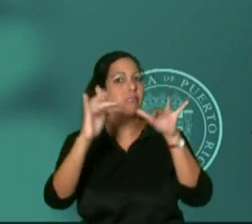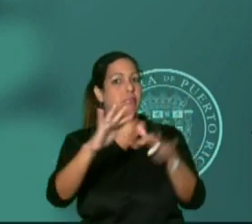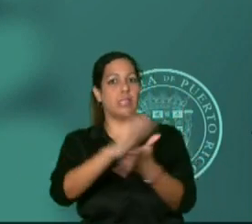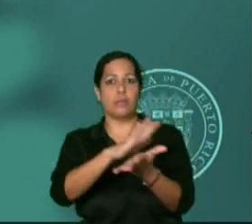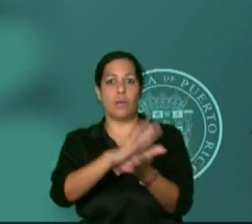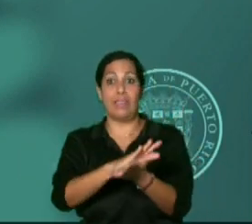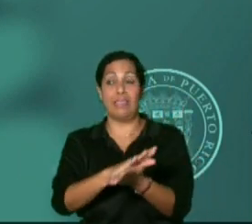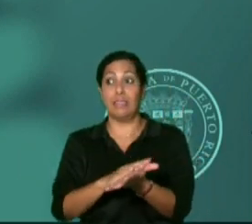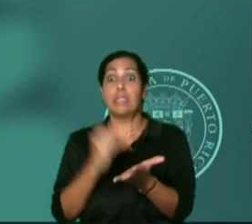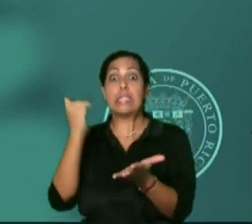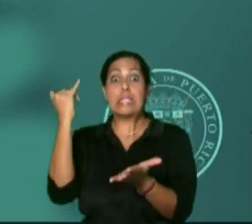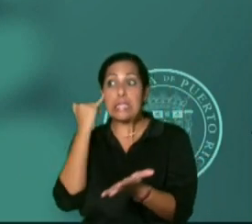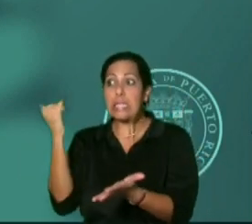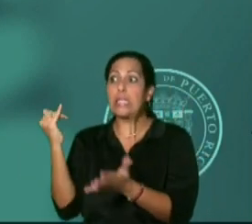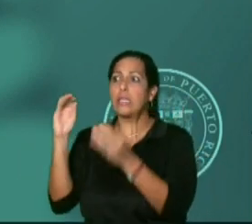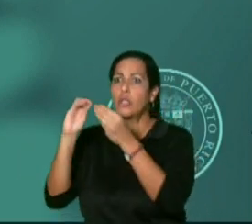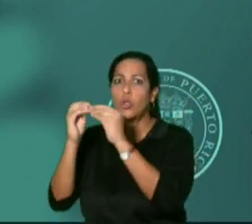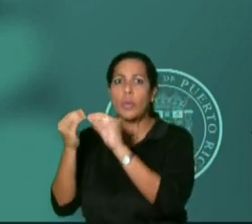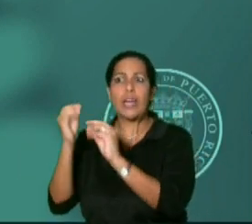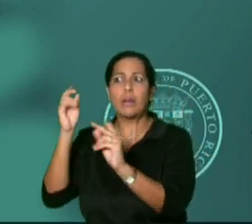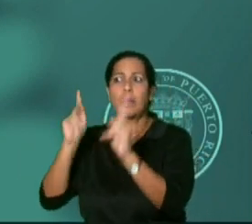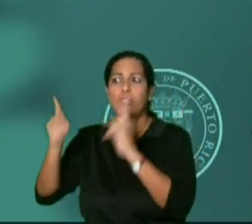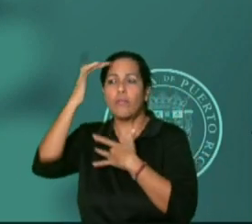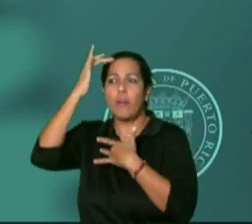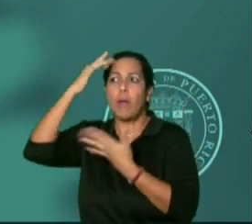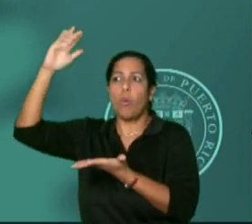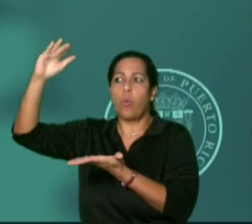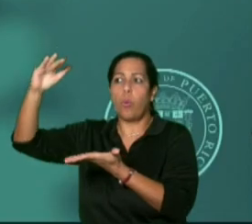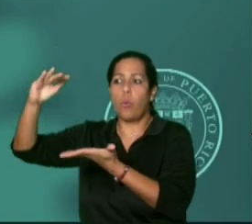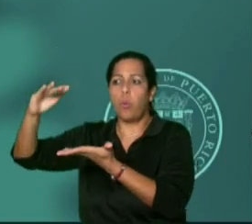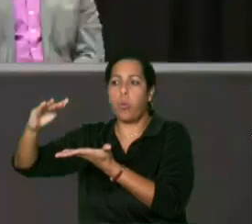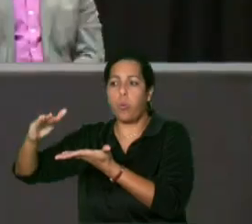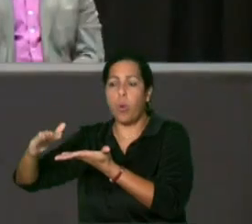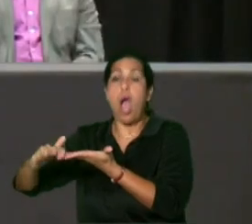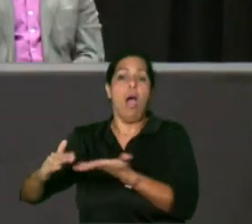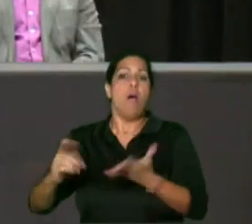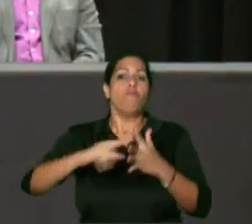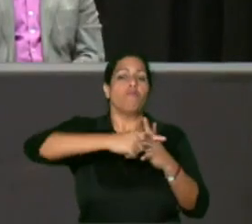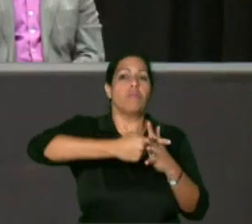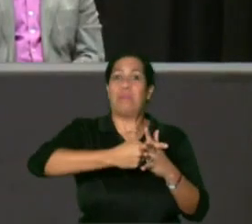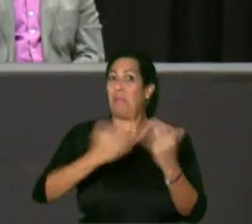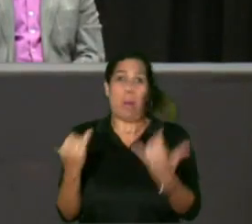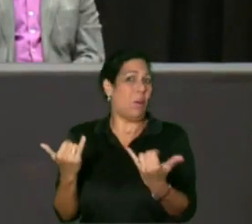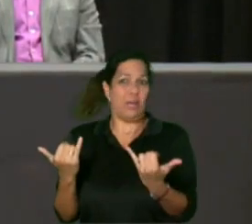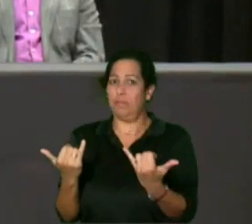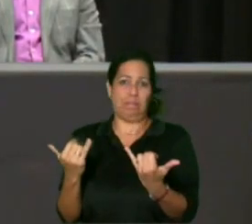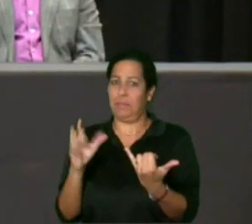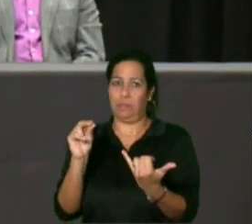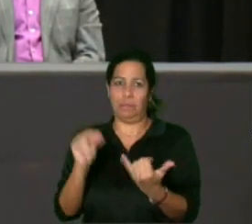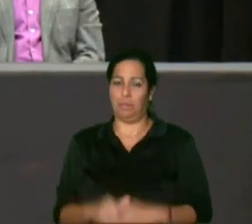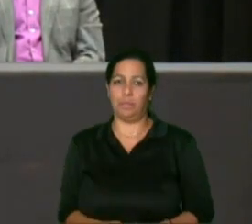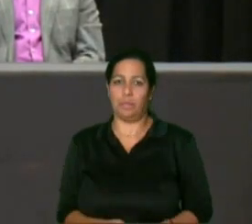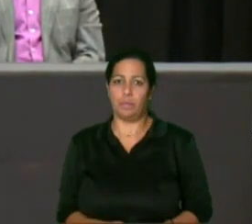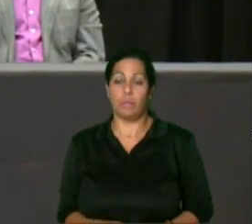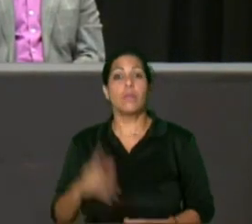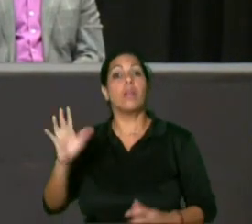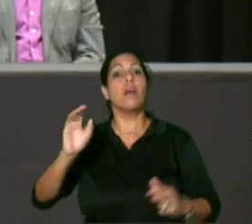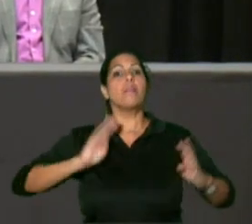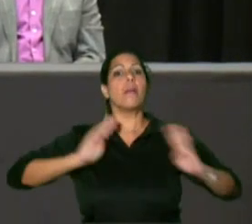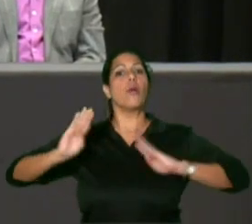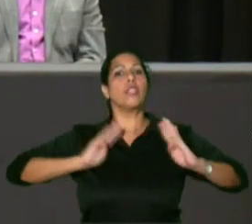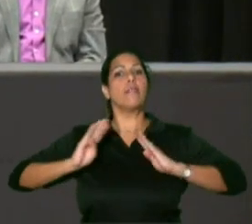se evidencia una disminución en el reporte de casos confirmados por COVID-19. En cuanto a las actividades recreativas